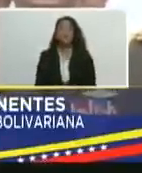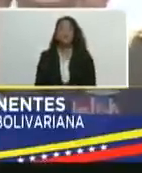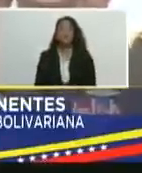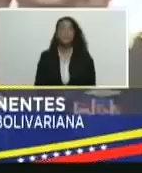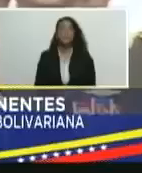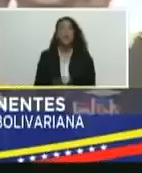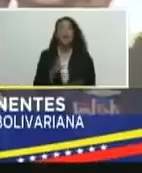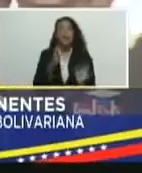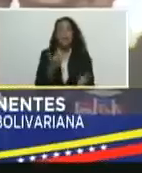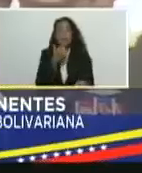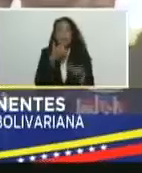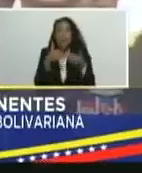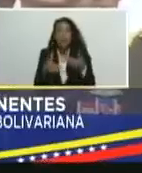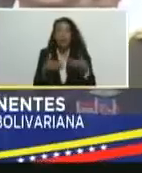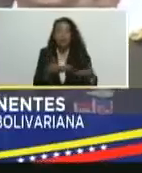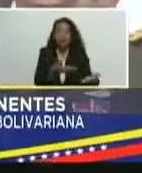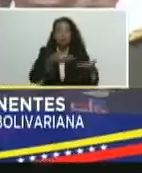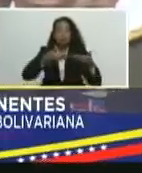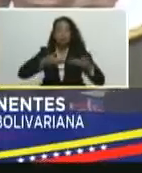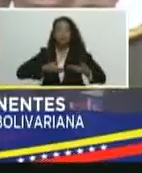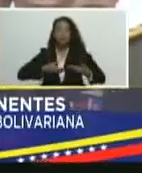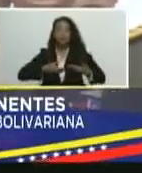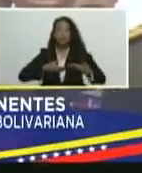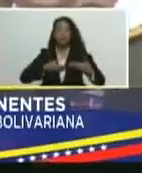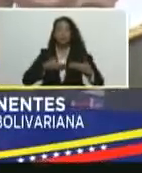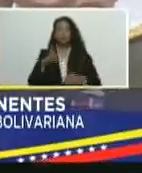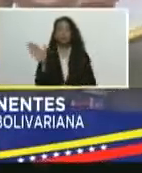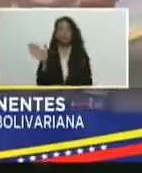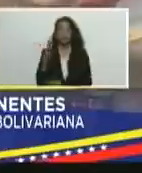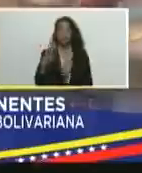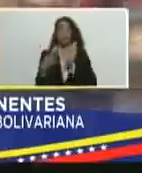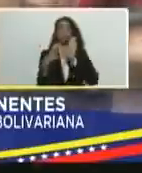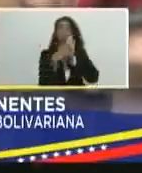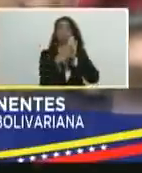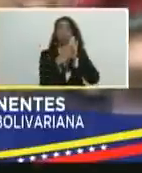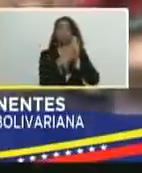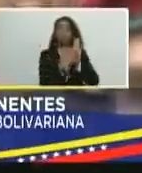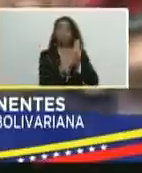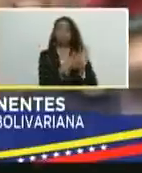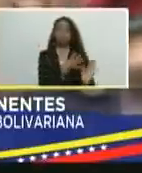que recibe un estandarte